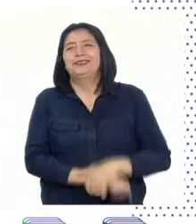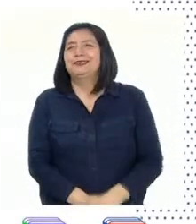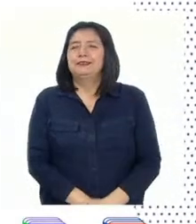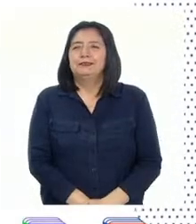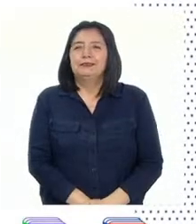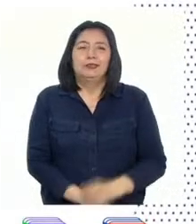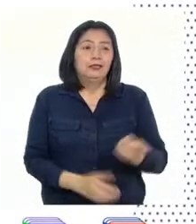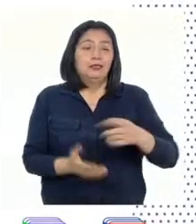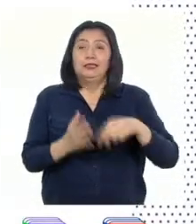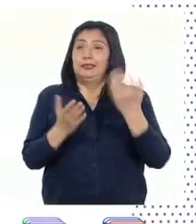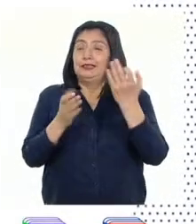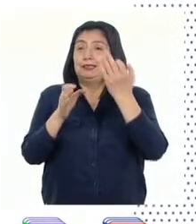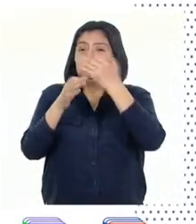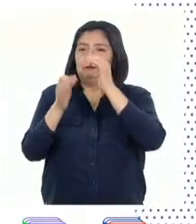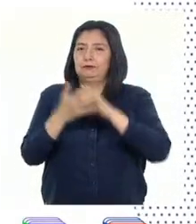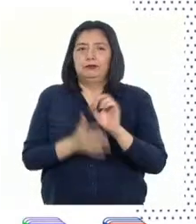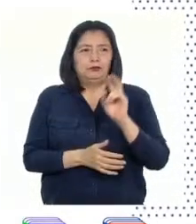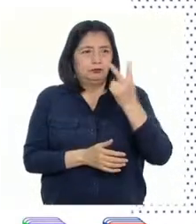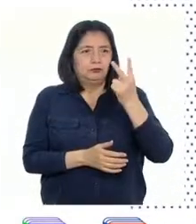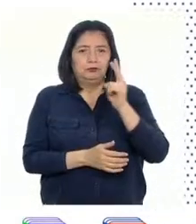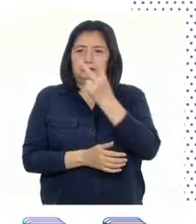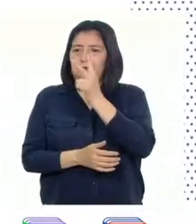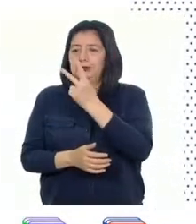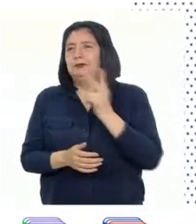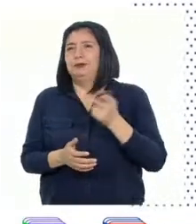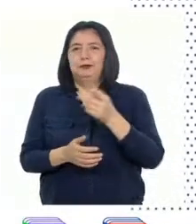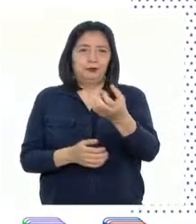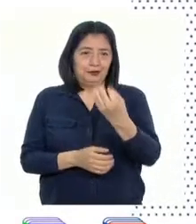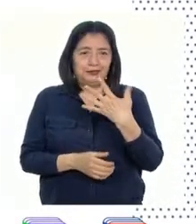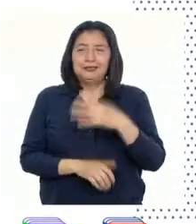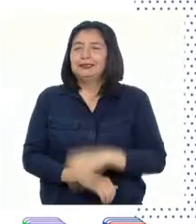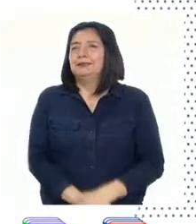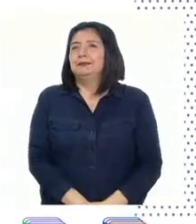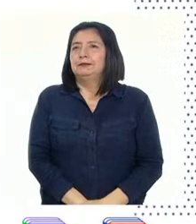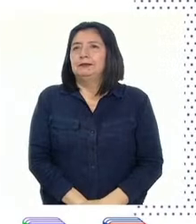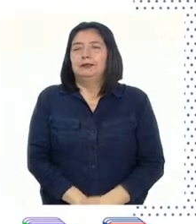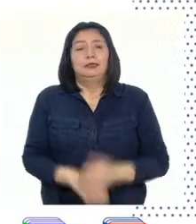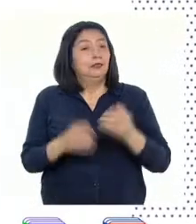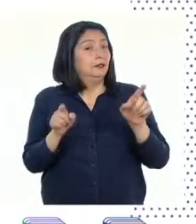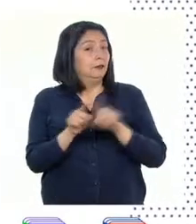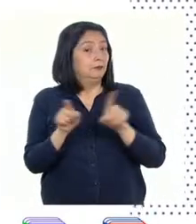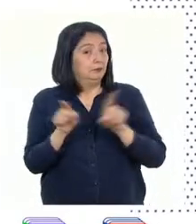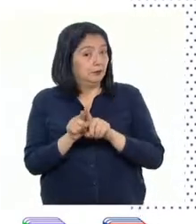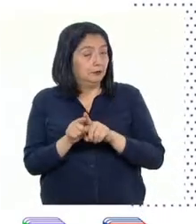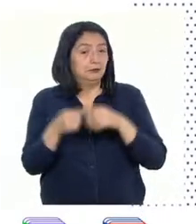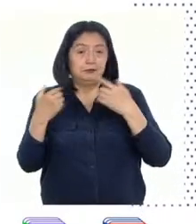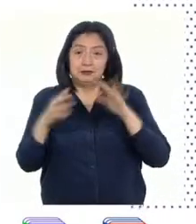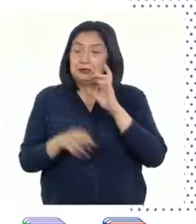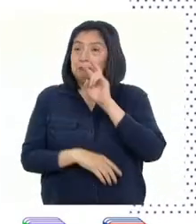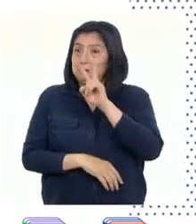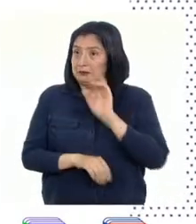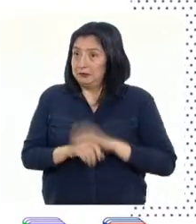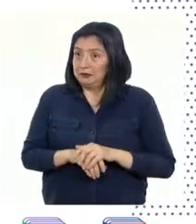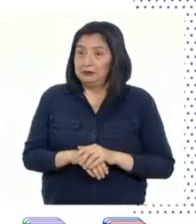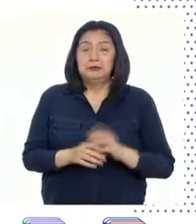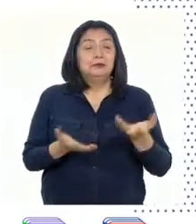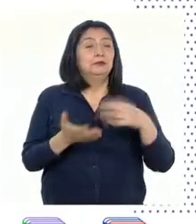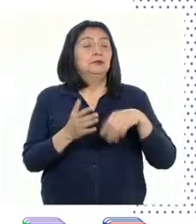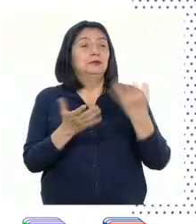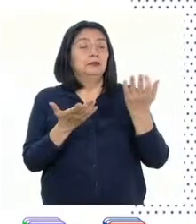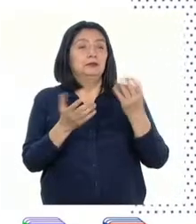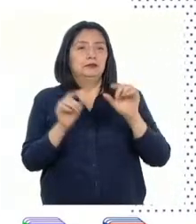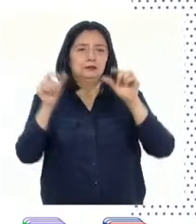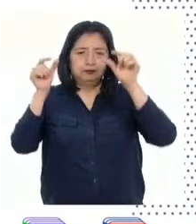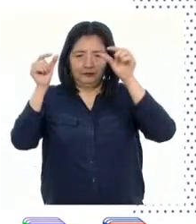Efectivamente, y las figuras se duplican, como mencionaste antes. Además, como ya hemos visto, las figuras